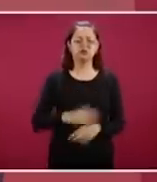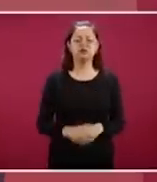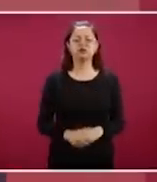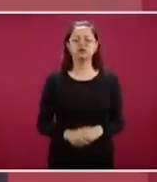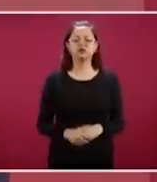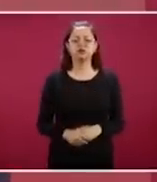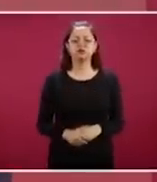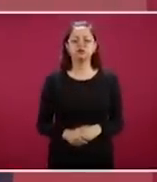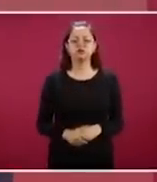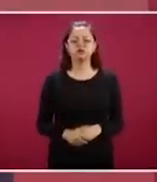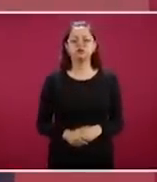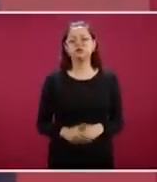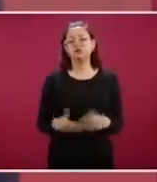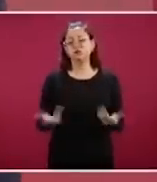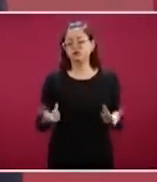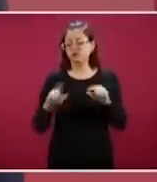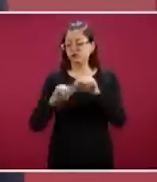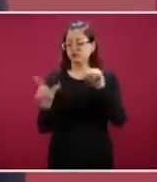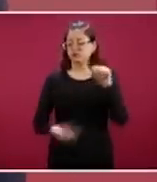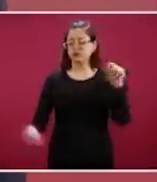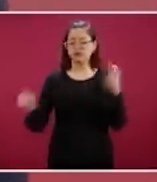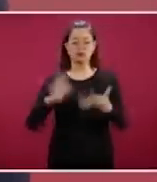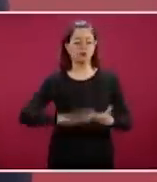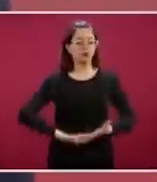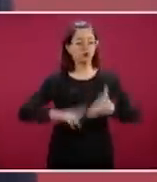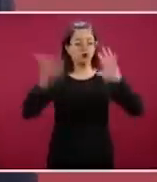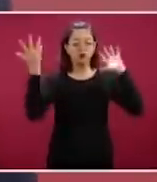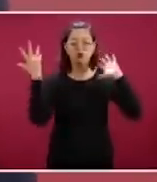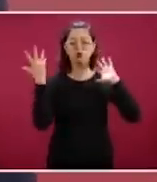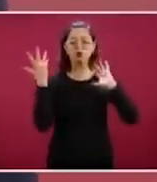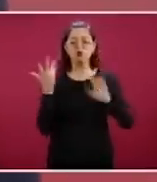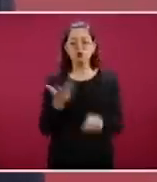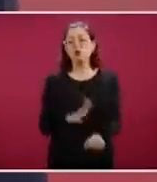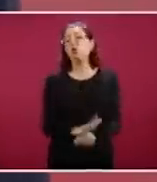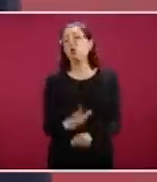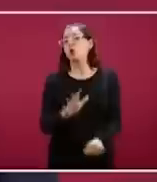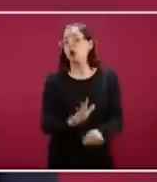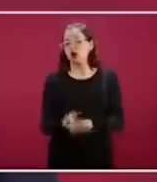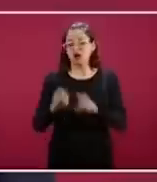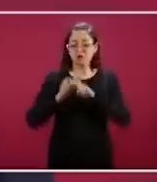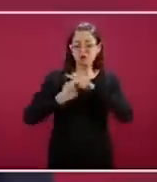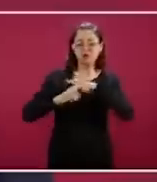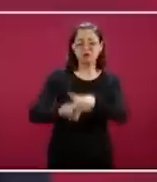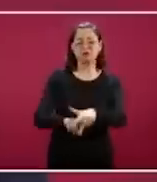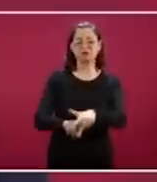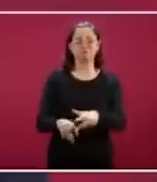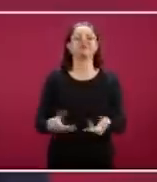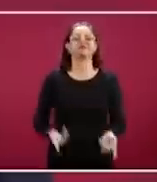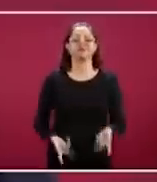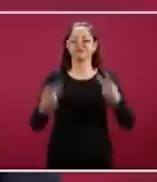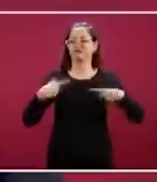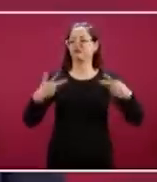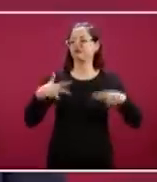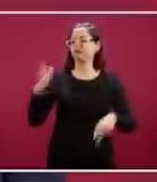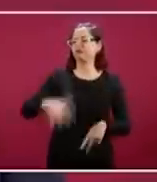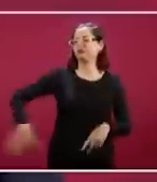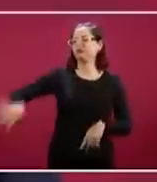y que la violencia en México se desató por el abandono al pueblo,